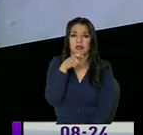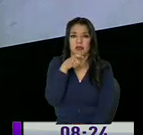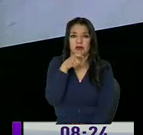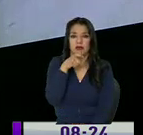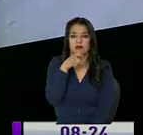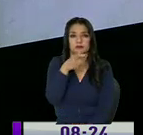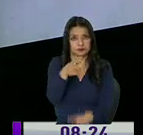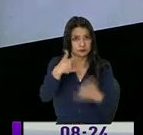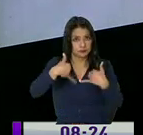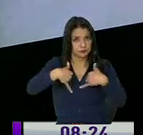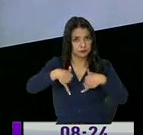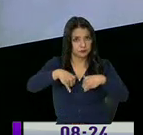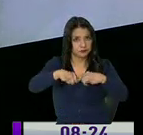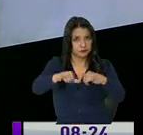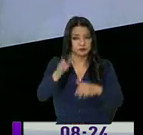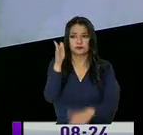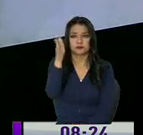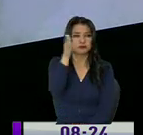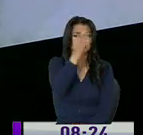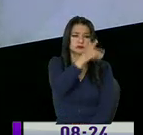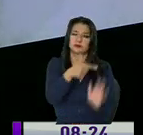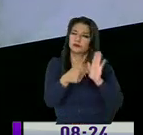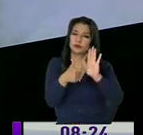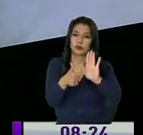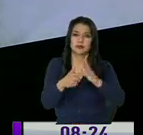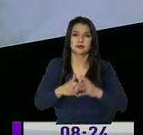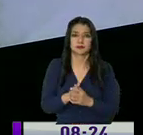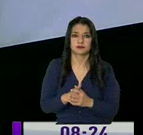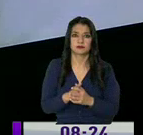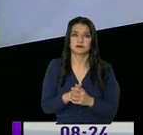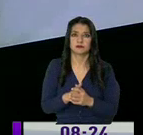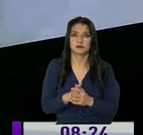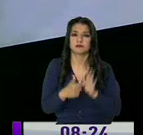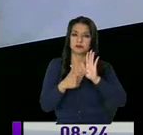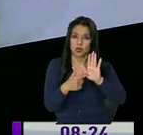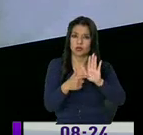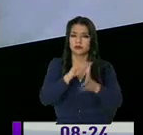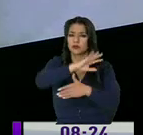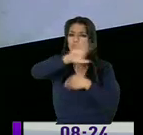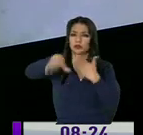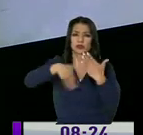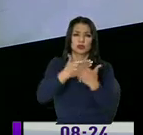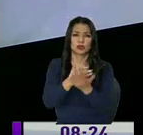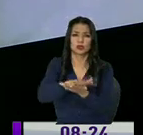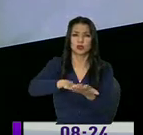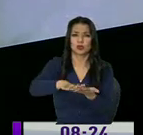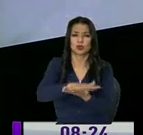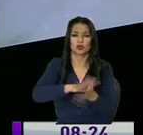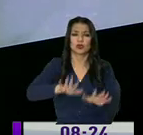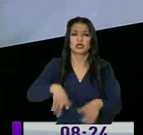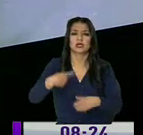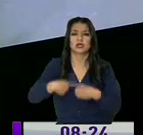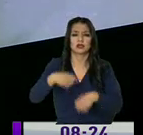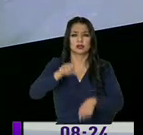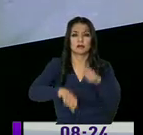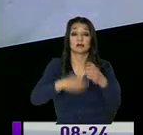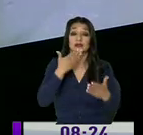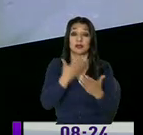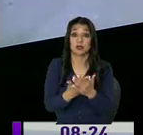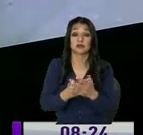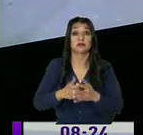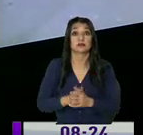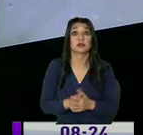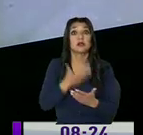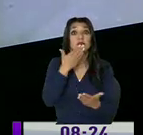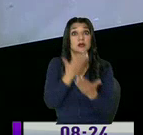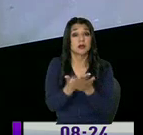usted siga caminando, no sea mala, haga un reportaje, muestre todo lo que el desastre que ha hecho. Te agradezco un montón. A propósito, quiero agradecerte